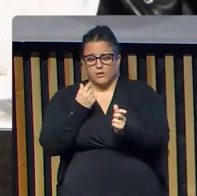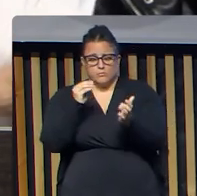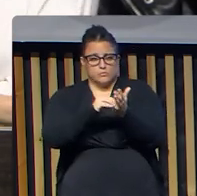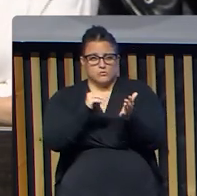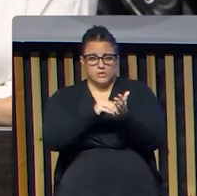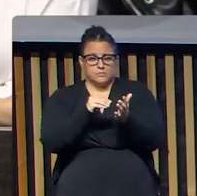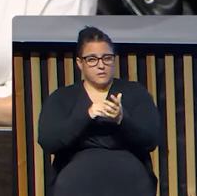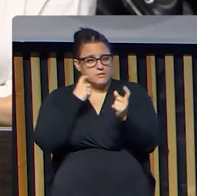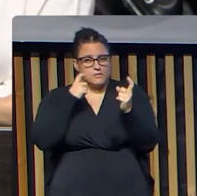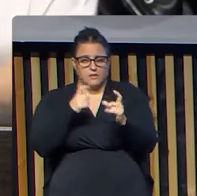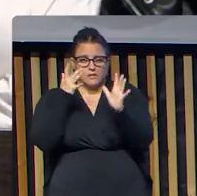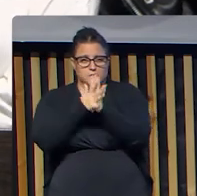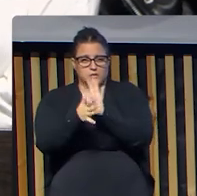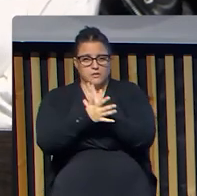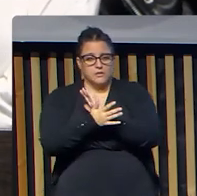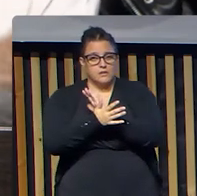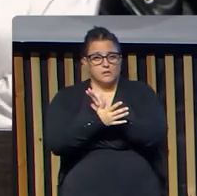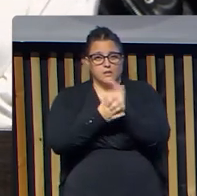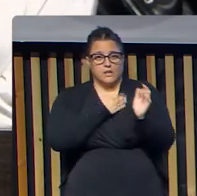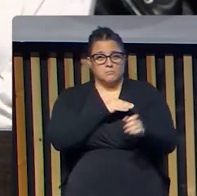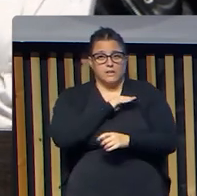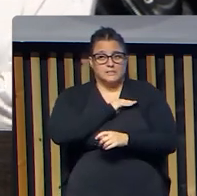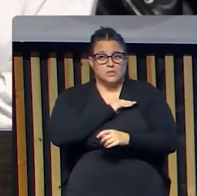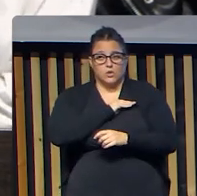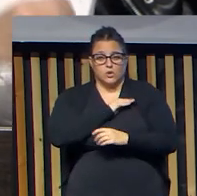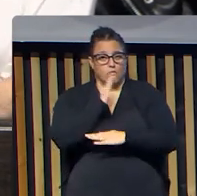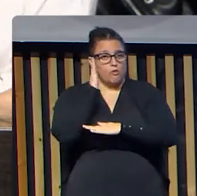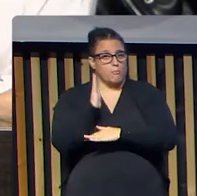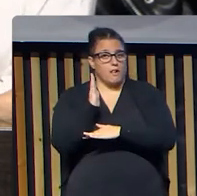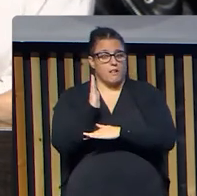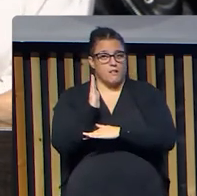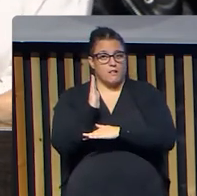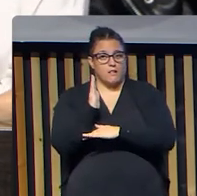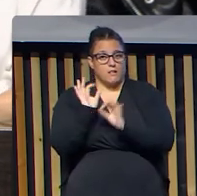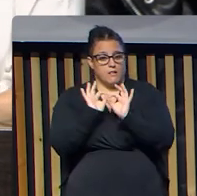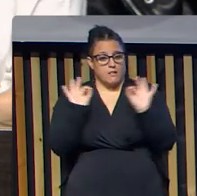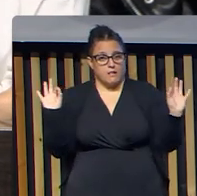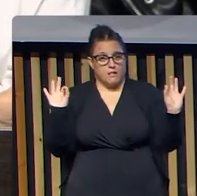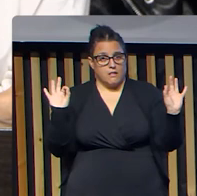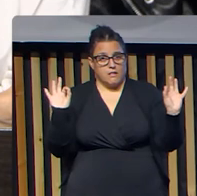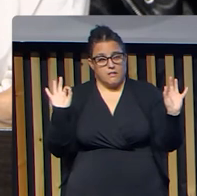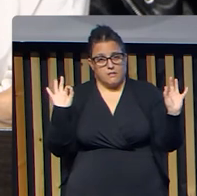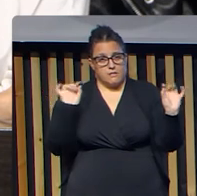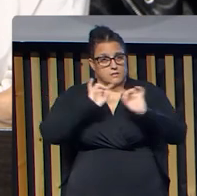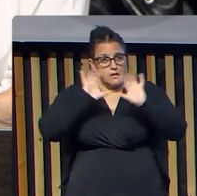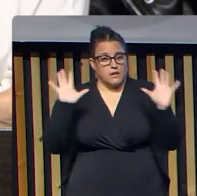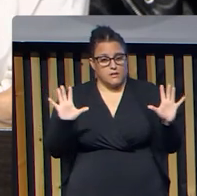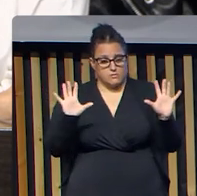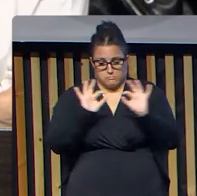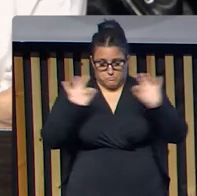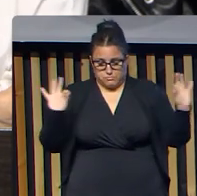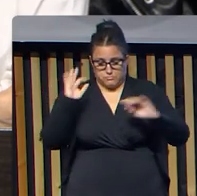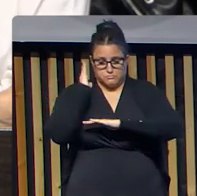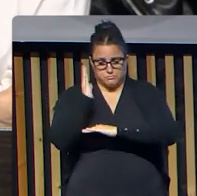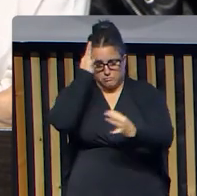claro formal riguroso científico claro la gente de atapuerca haciendo